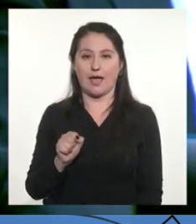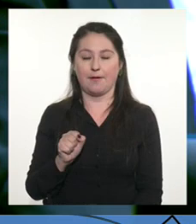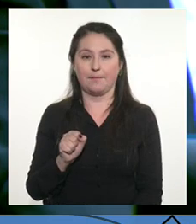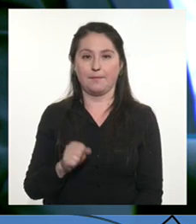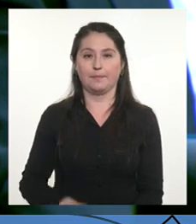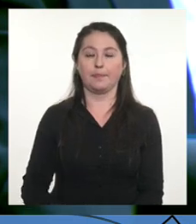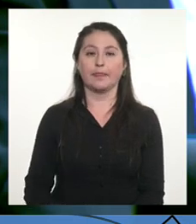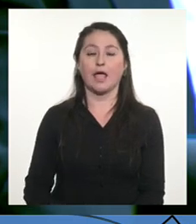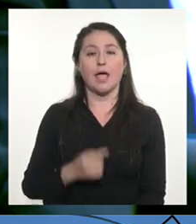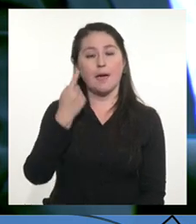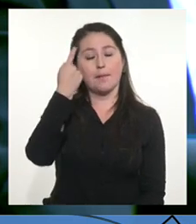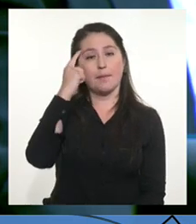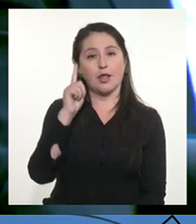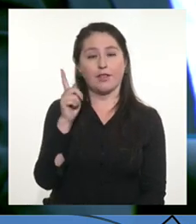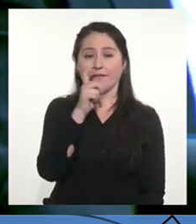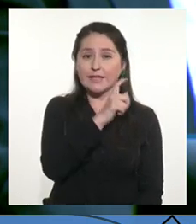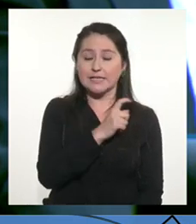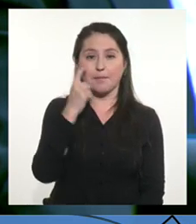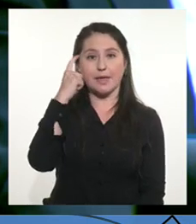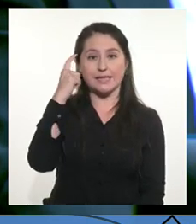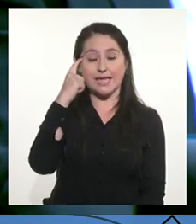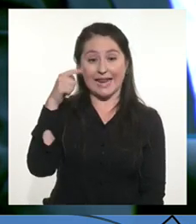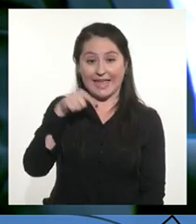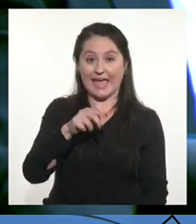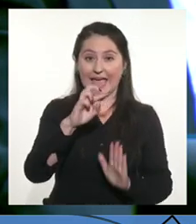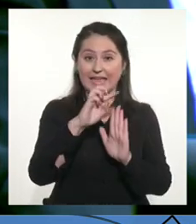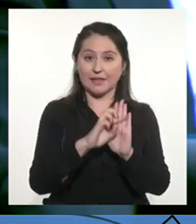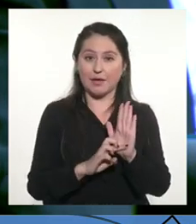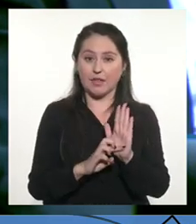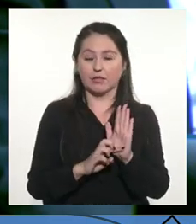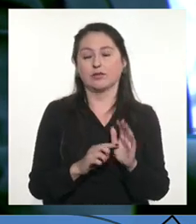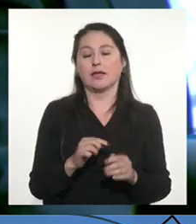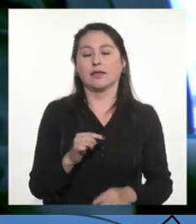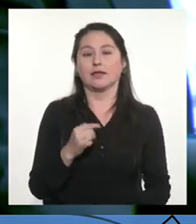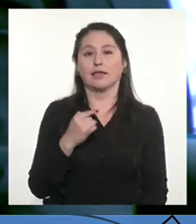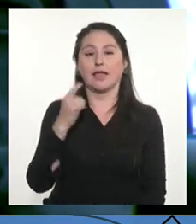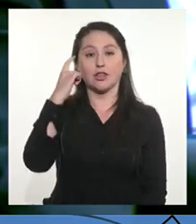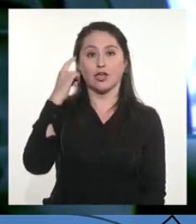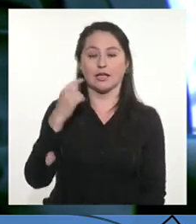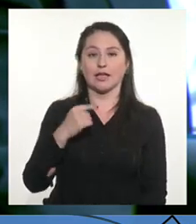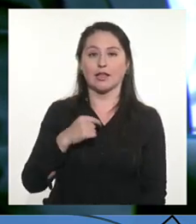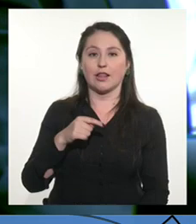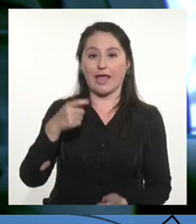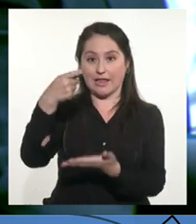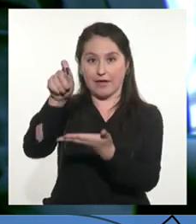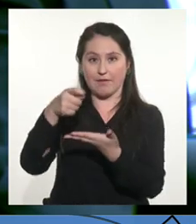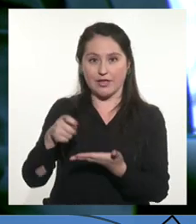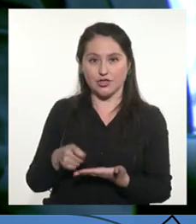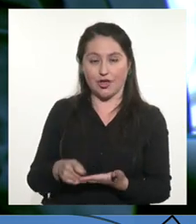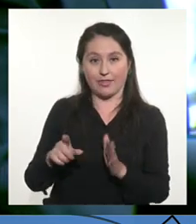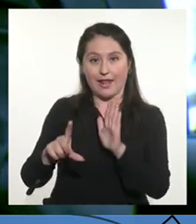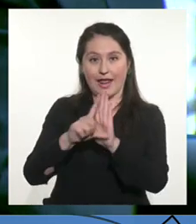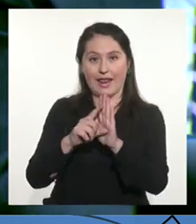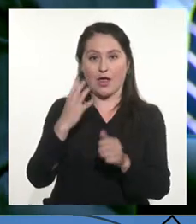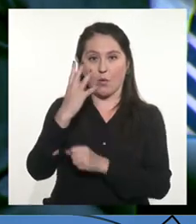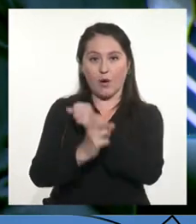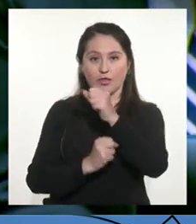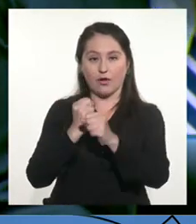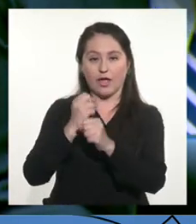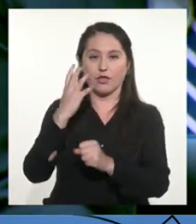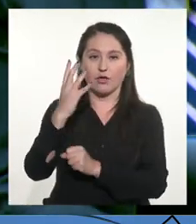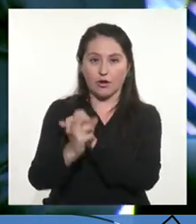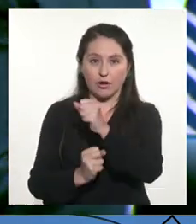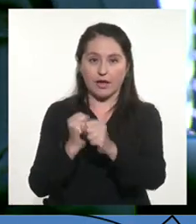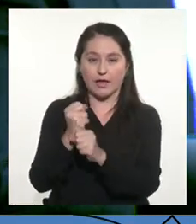de que esta iniciativa que se establece de cada cuatro años y que nace presidente república no sea ni cada cuatro años